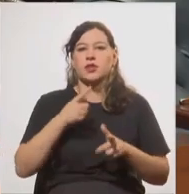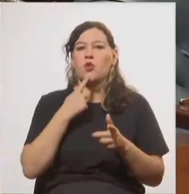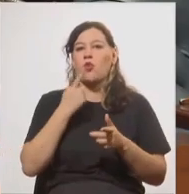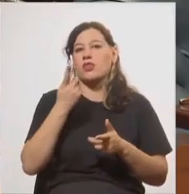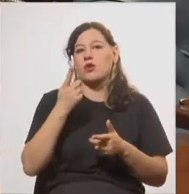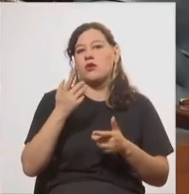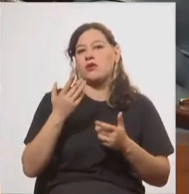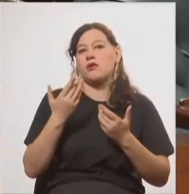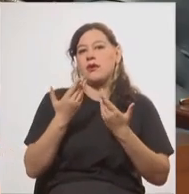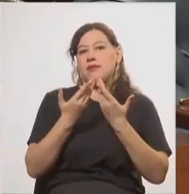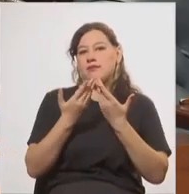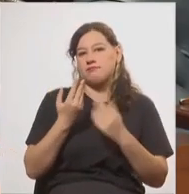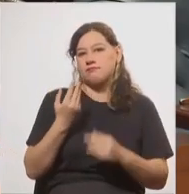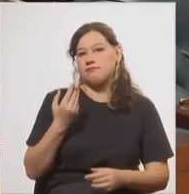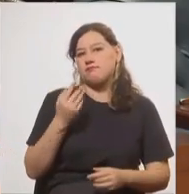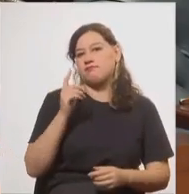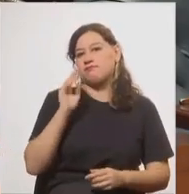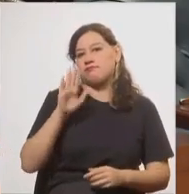Vázquez,